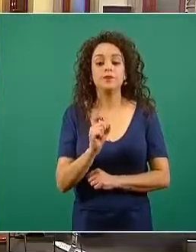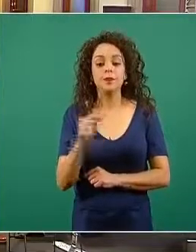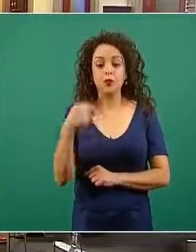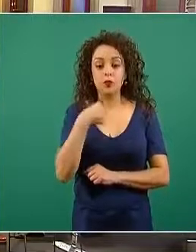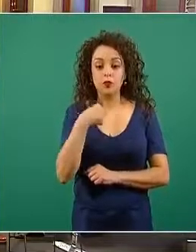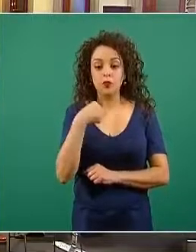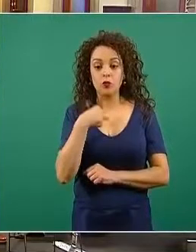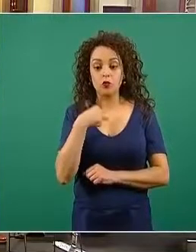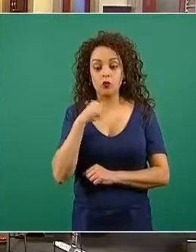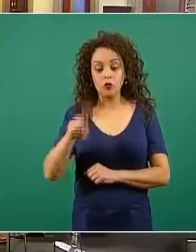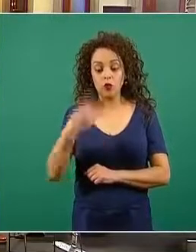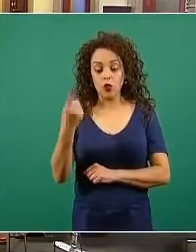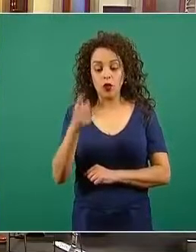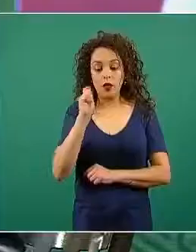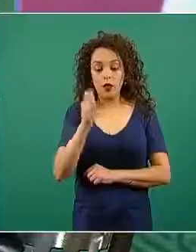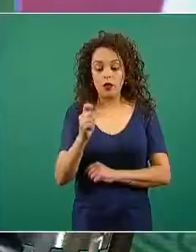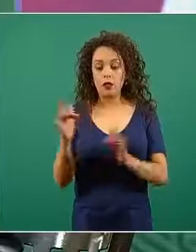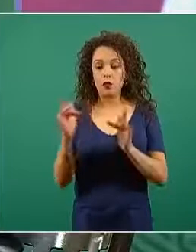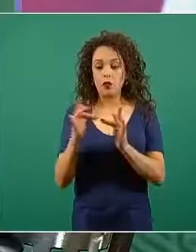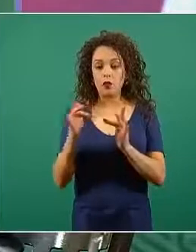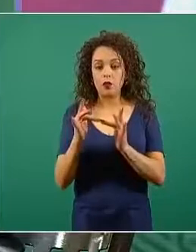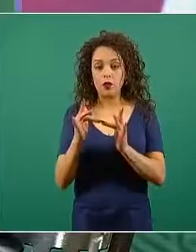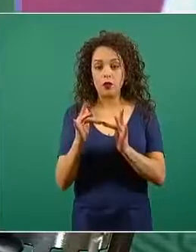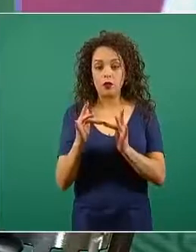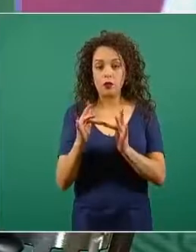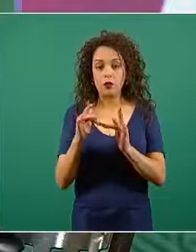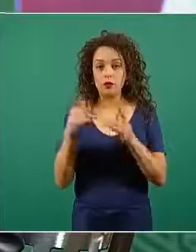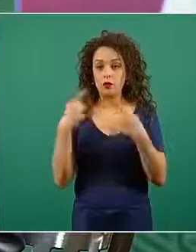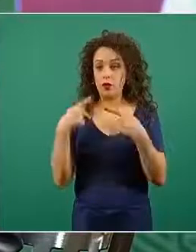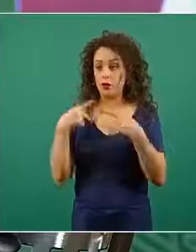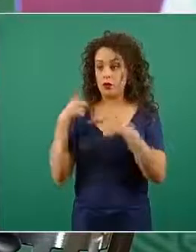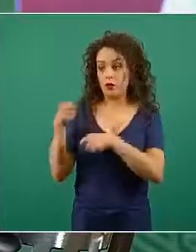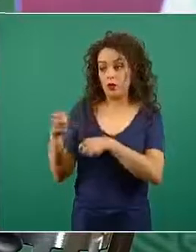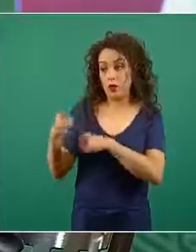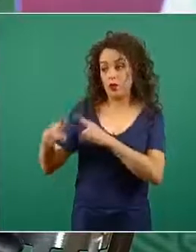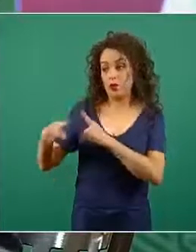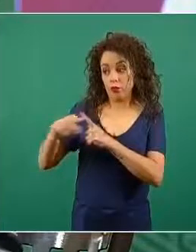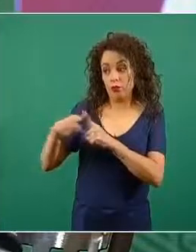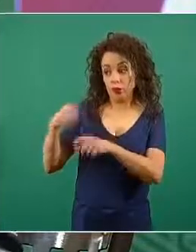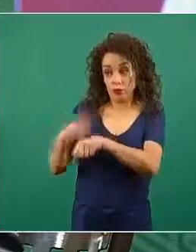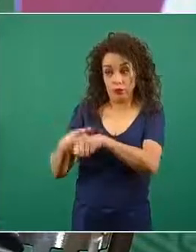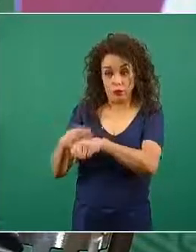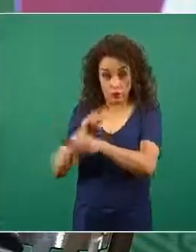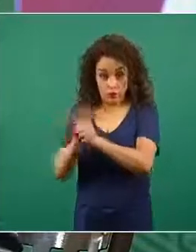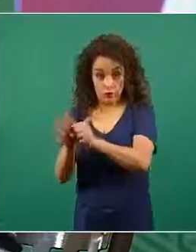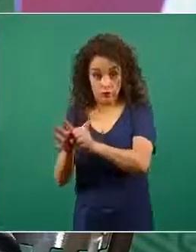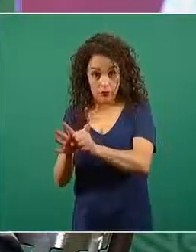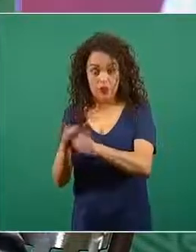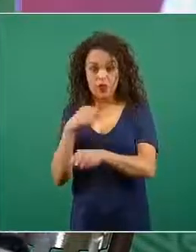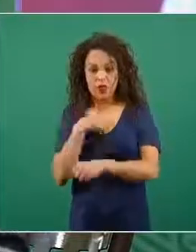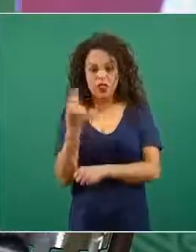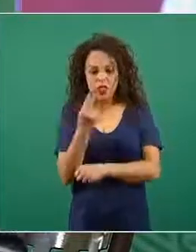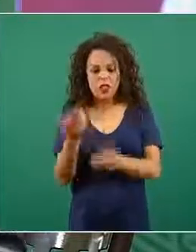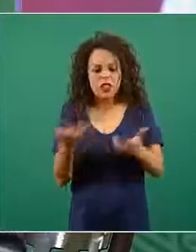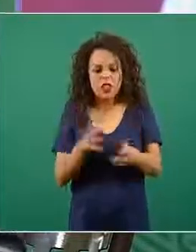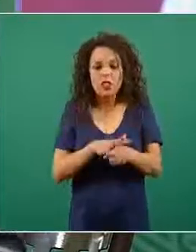un contacto de un caso positivo, lo que tengo que hacer es aislarme